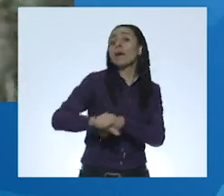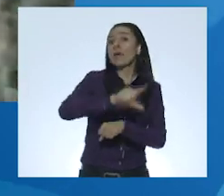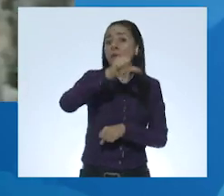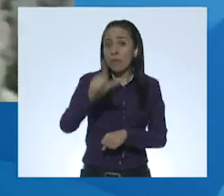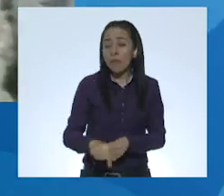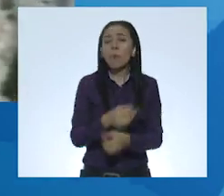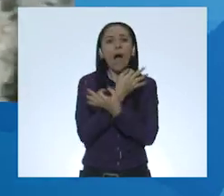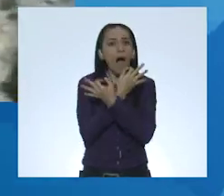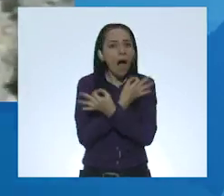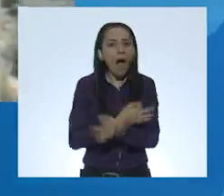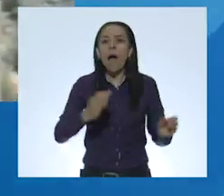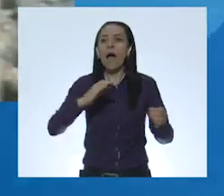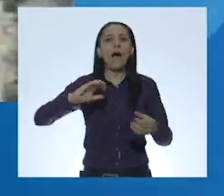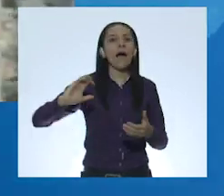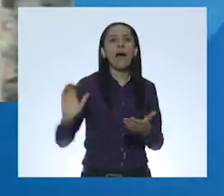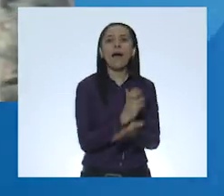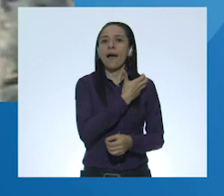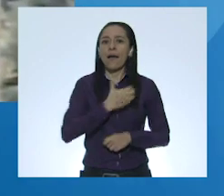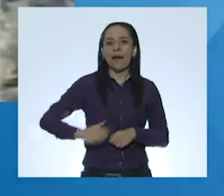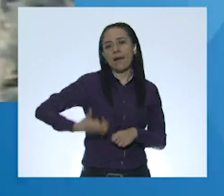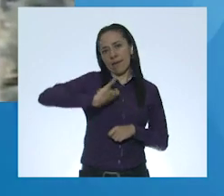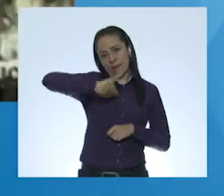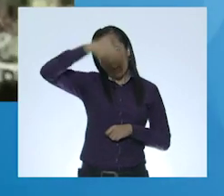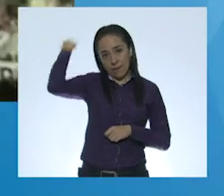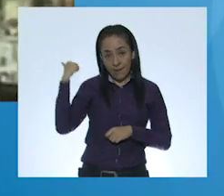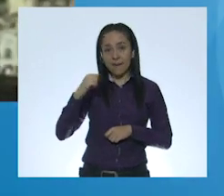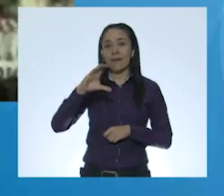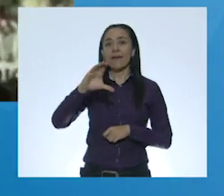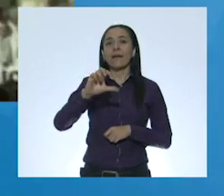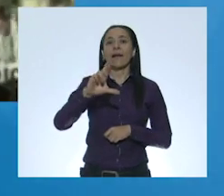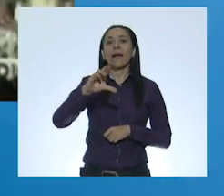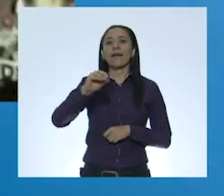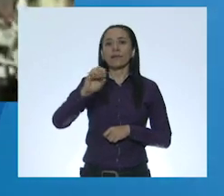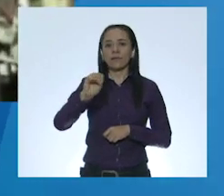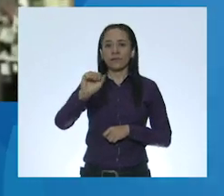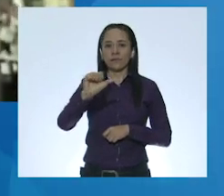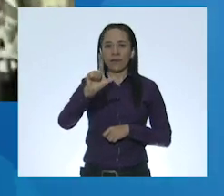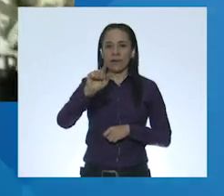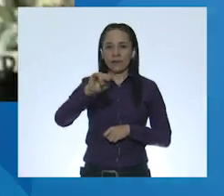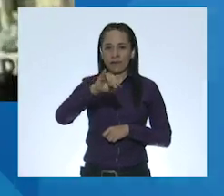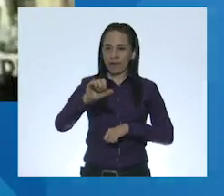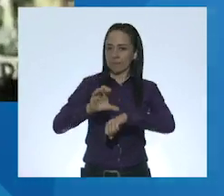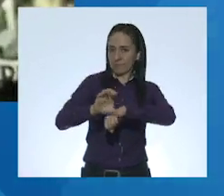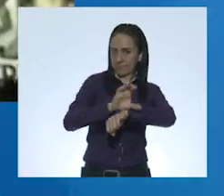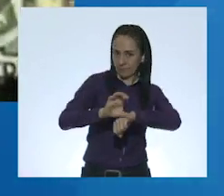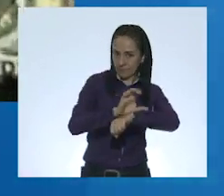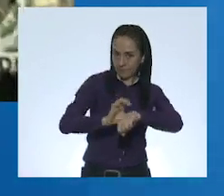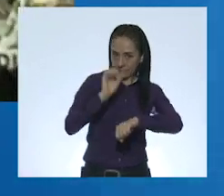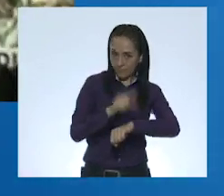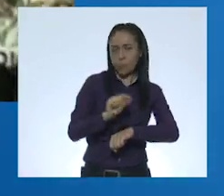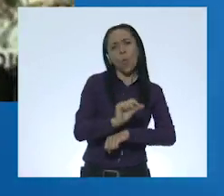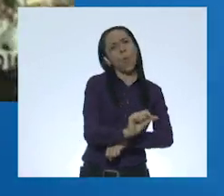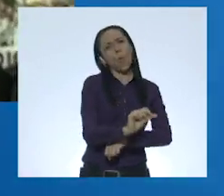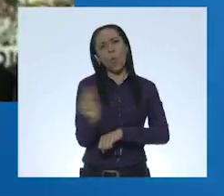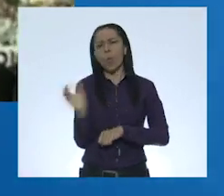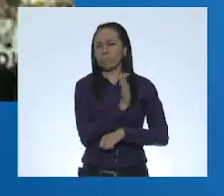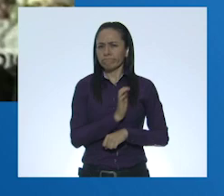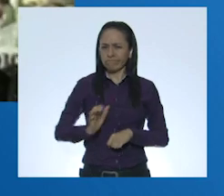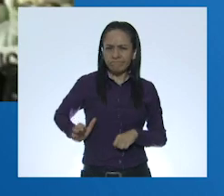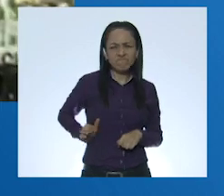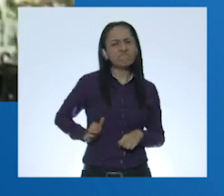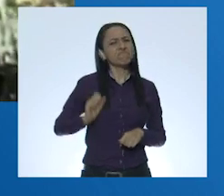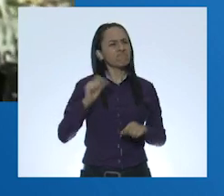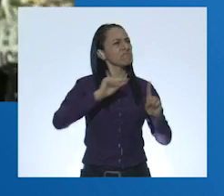candidato ganador era Carlos Salinas de Gortari. Los otros candidatos iniciaron una movilización a lo largo y ancho de